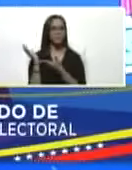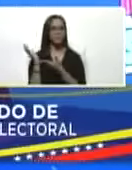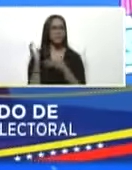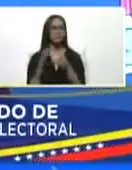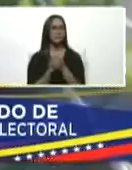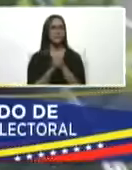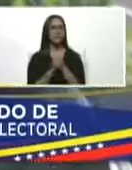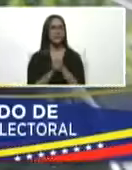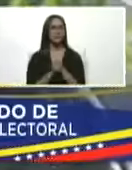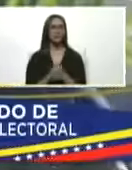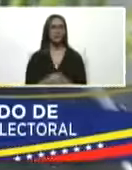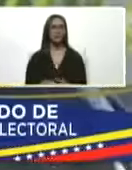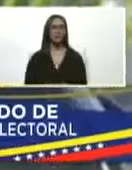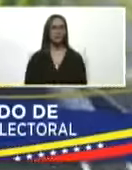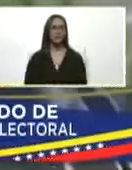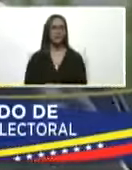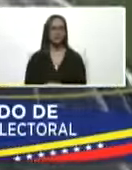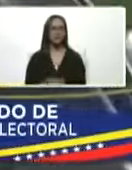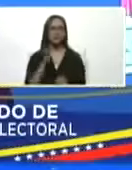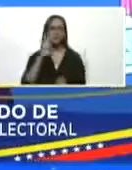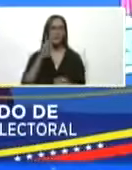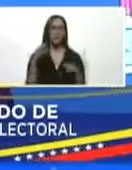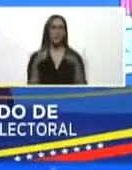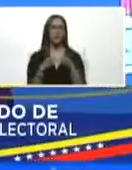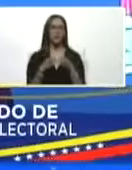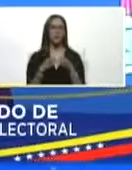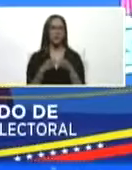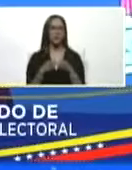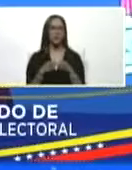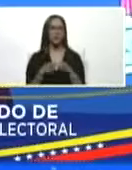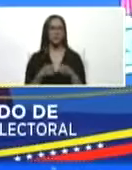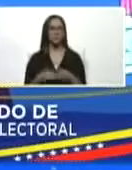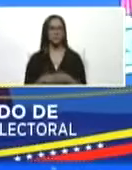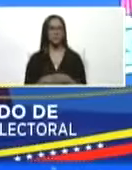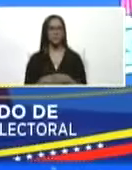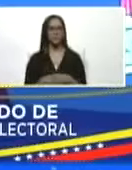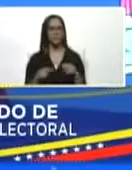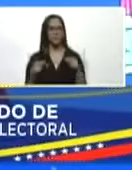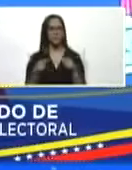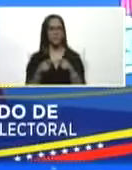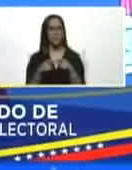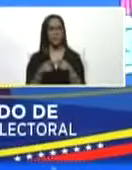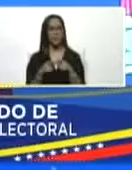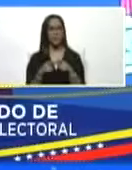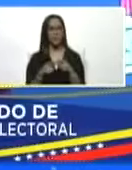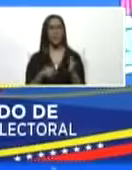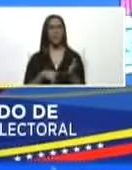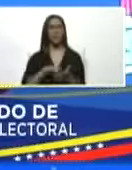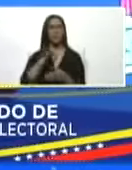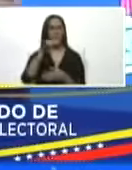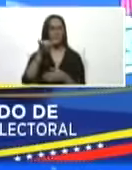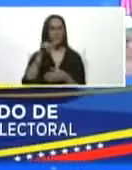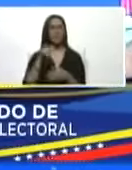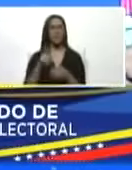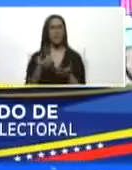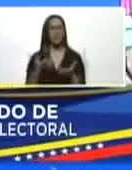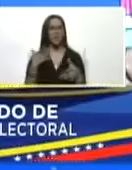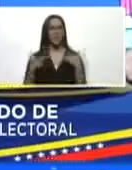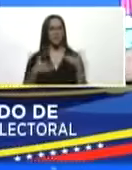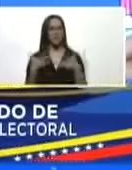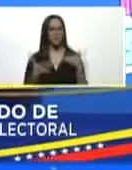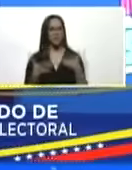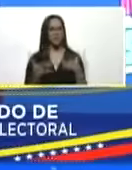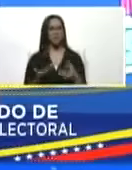Camarada, cuarto equipo. El equipo de giras y eventos,